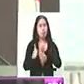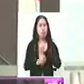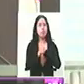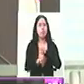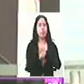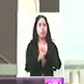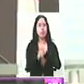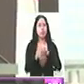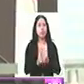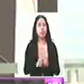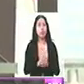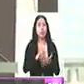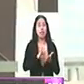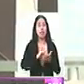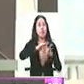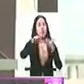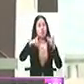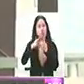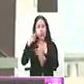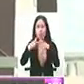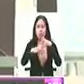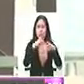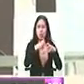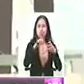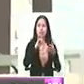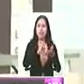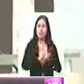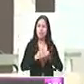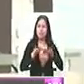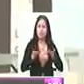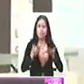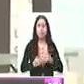tiene y de las complicaciones que ocasiona.